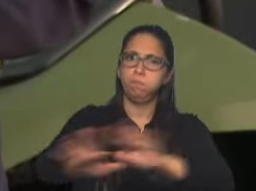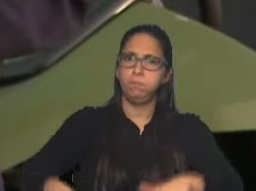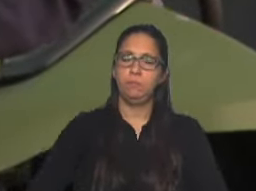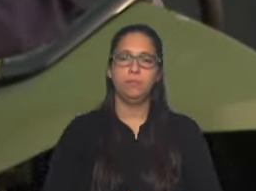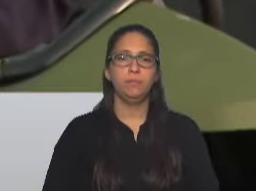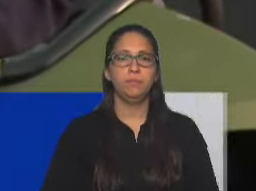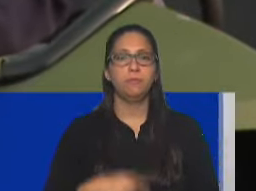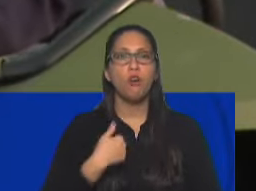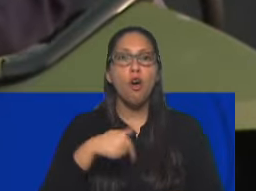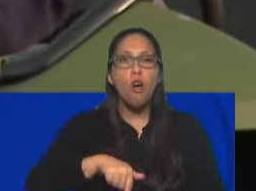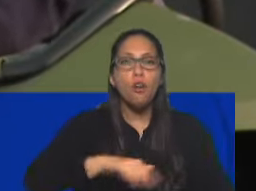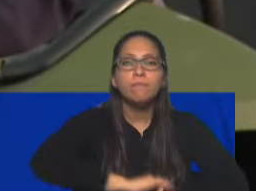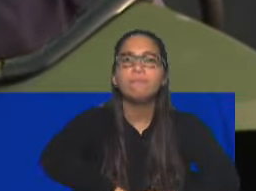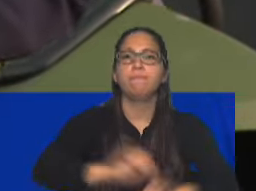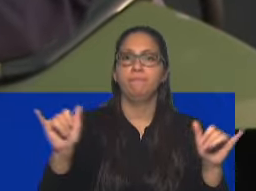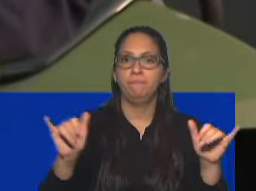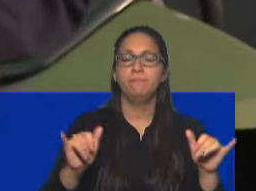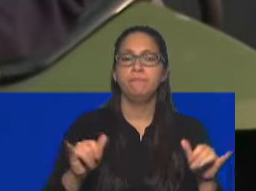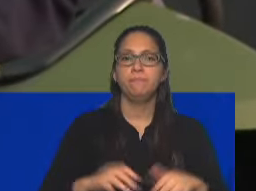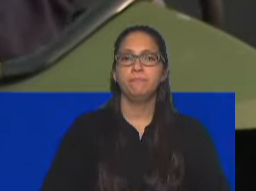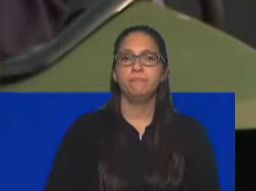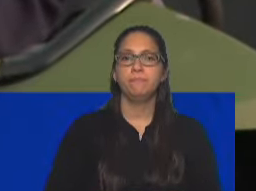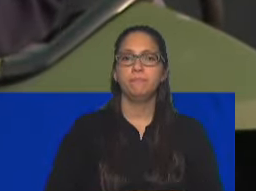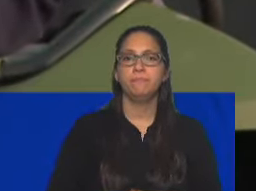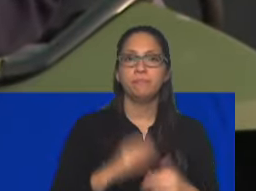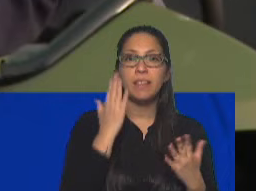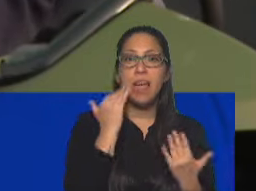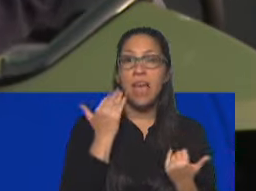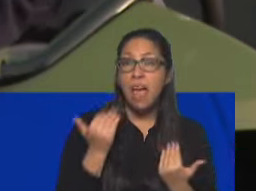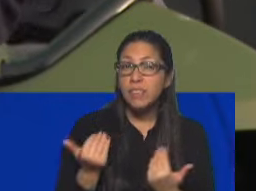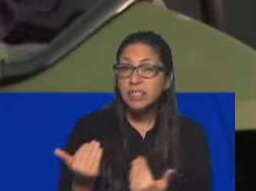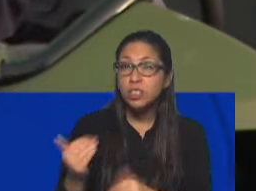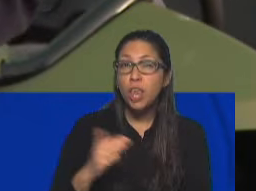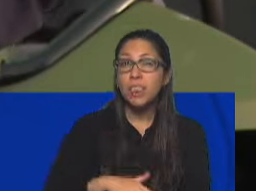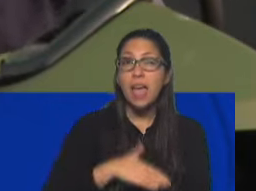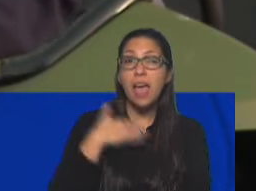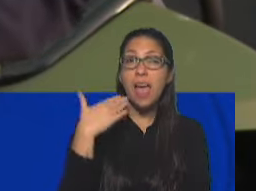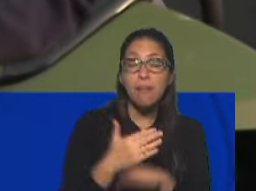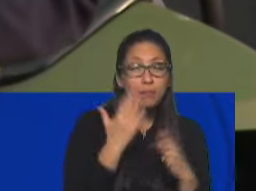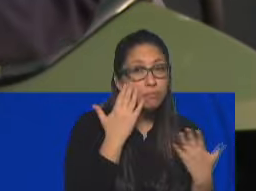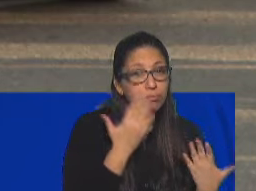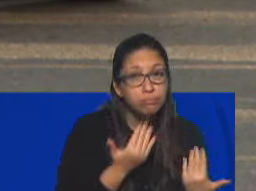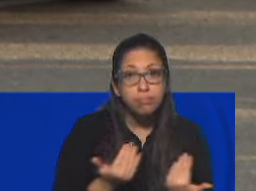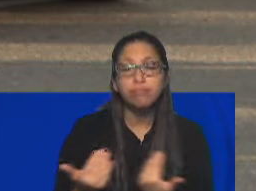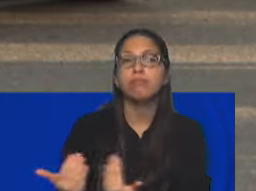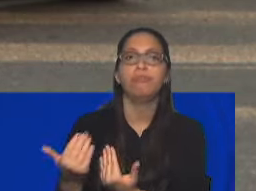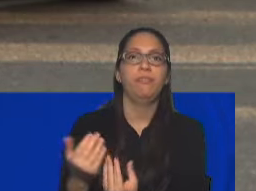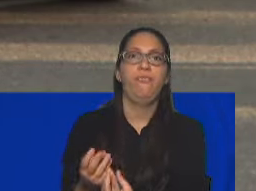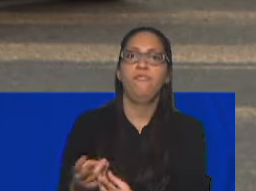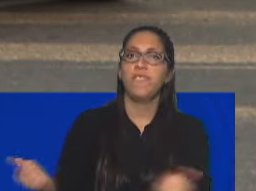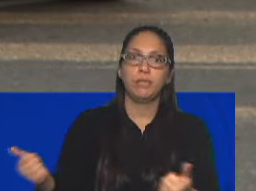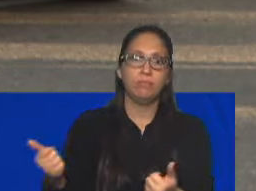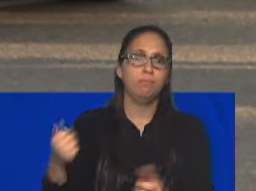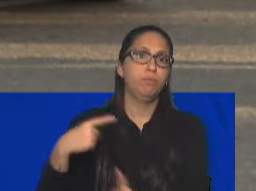Hoy queremos comunicarles el final de una investigación que llevó mucho tiempo, pero que fue muy